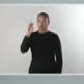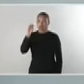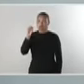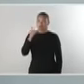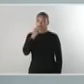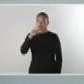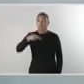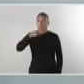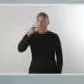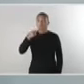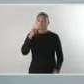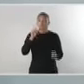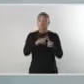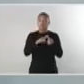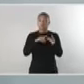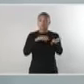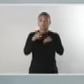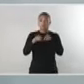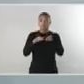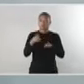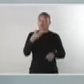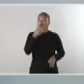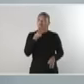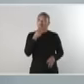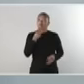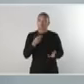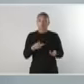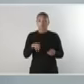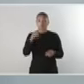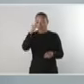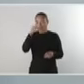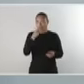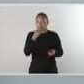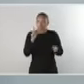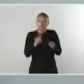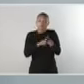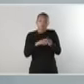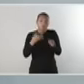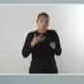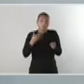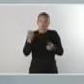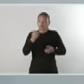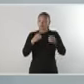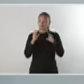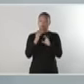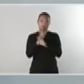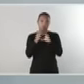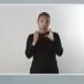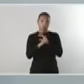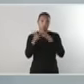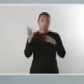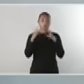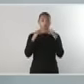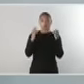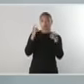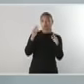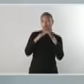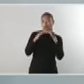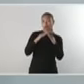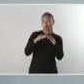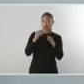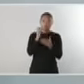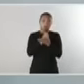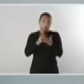para que justifiques cómo tienes todas esas propiedades que tienes incluso las de la Ciudad de México que no se han platicado